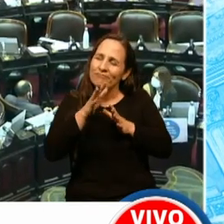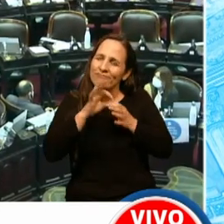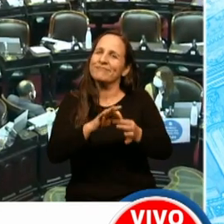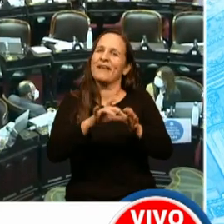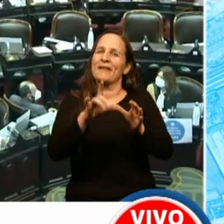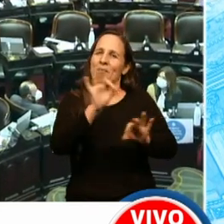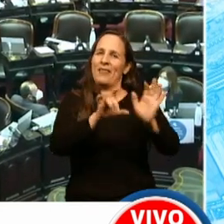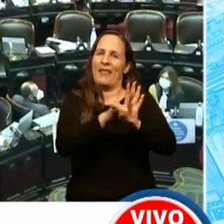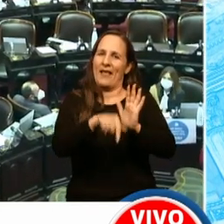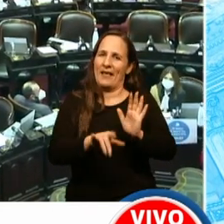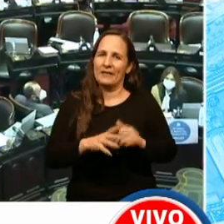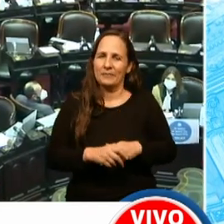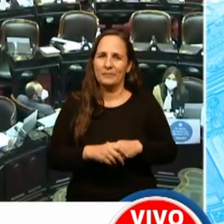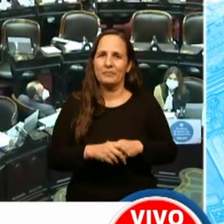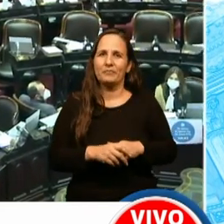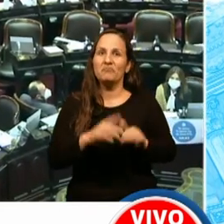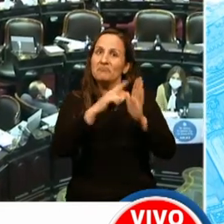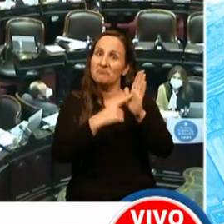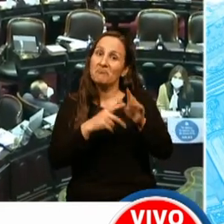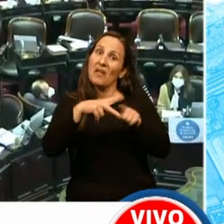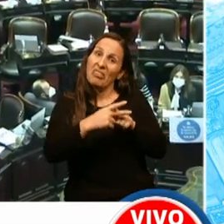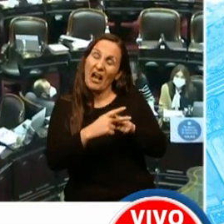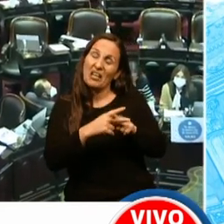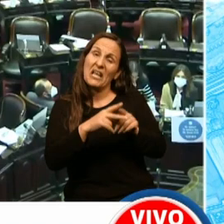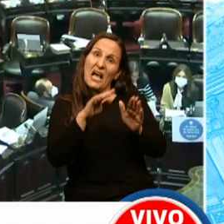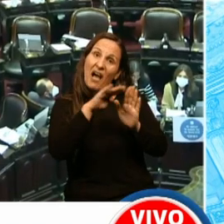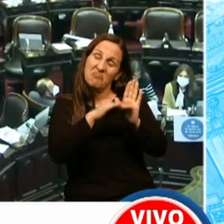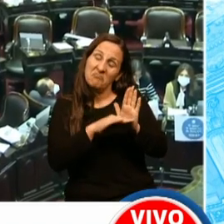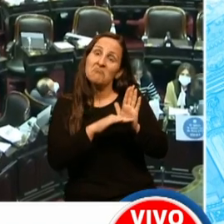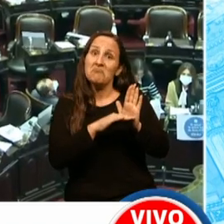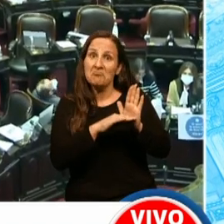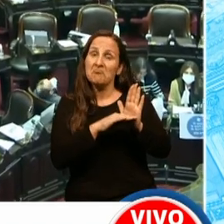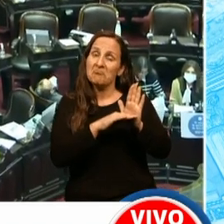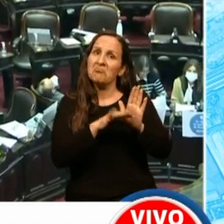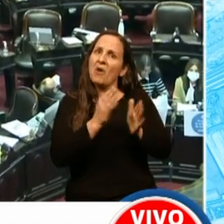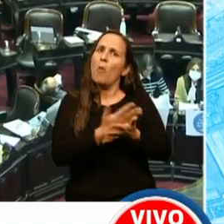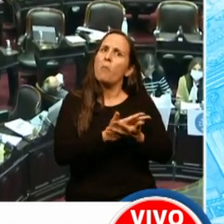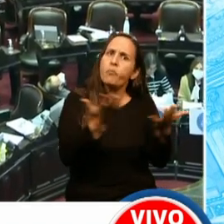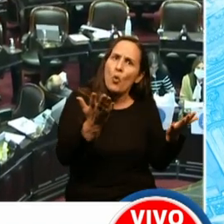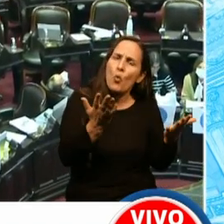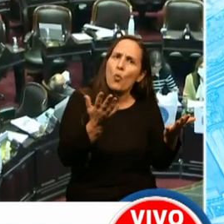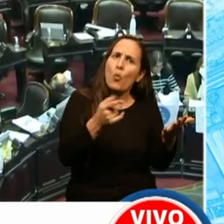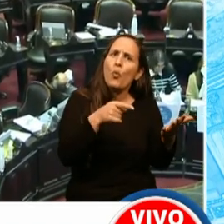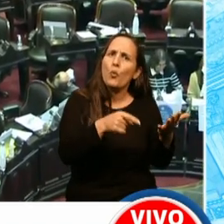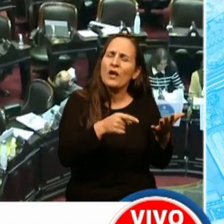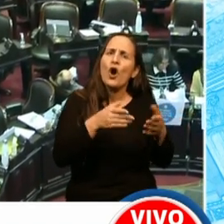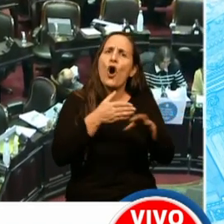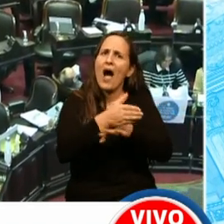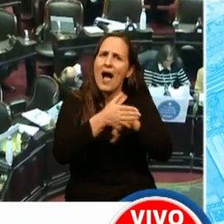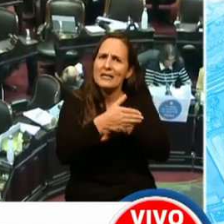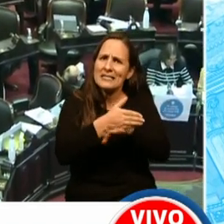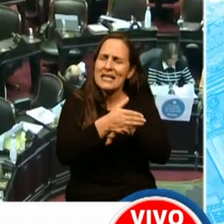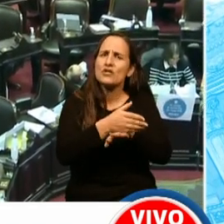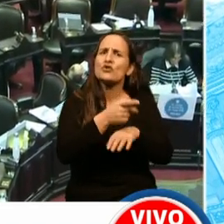y lo técnico creo que es una ley muy interesante es una ley que contempla lo público el acceso al